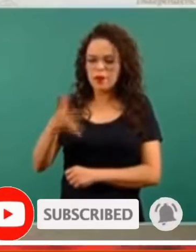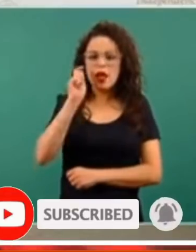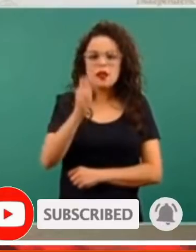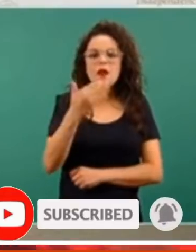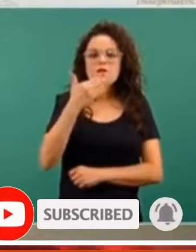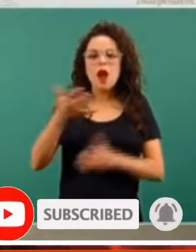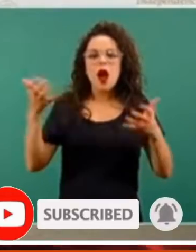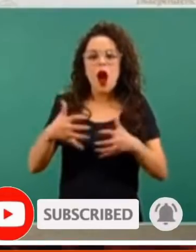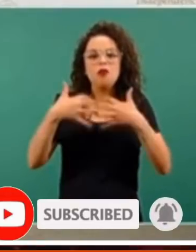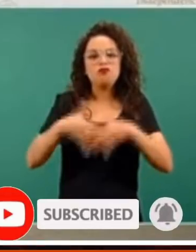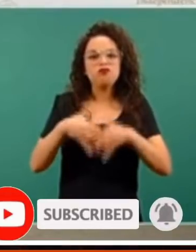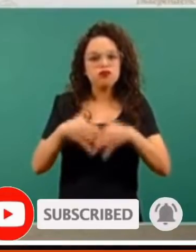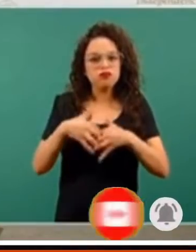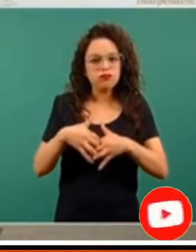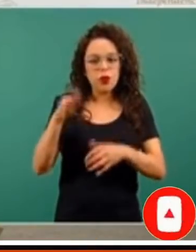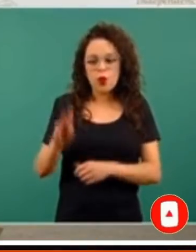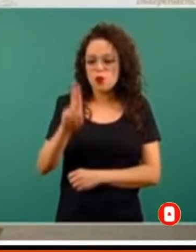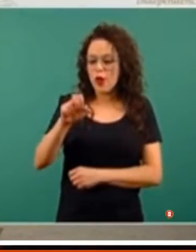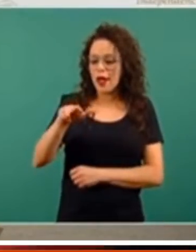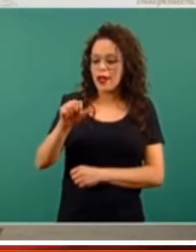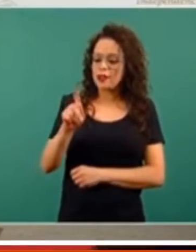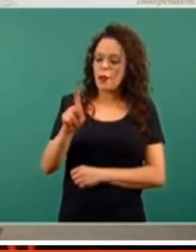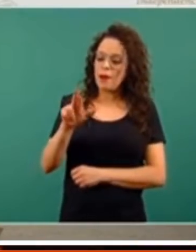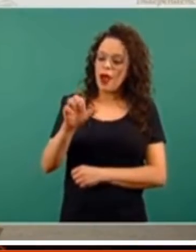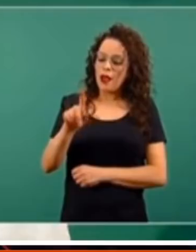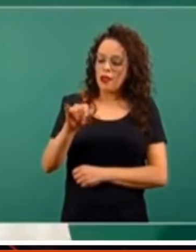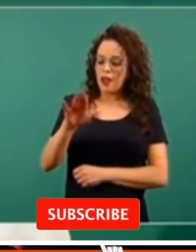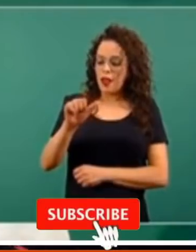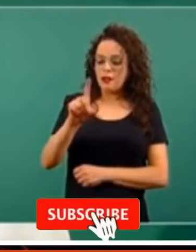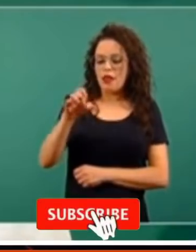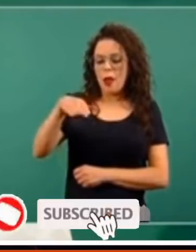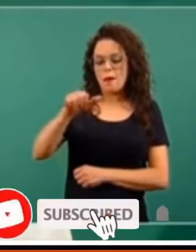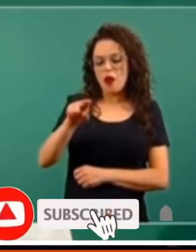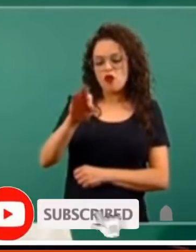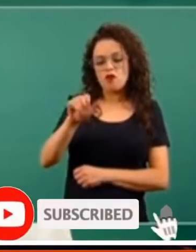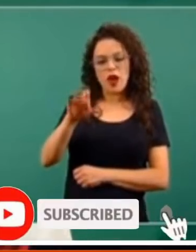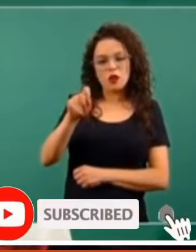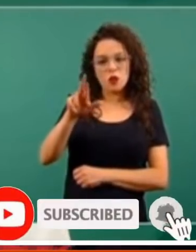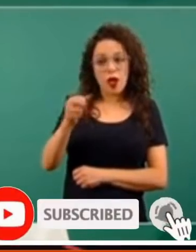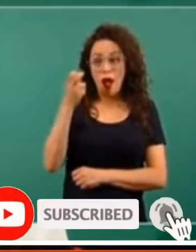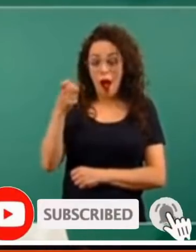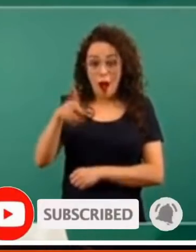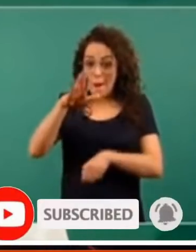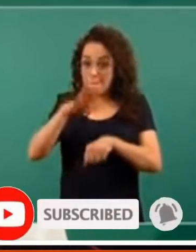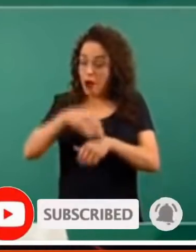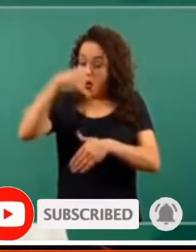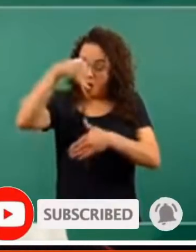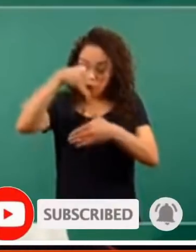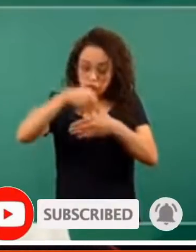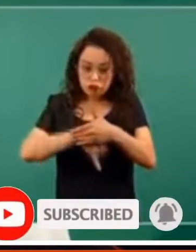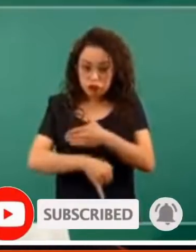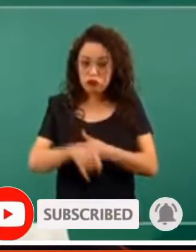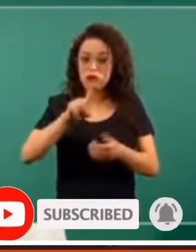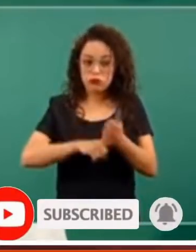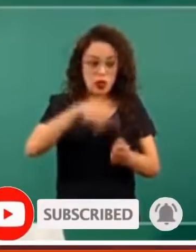manufactura. Y la verificación es sumamente detallada al nivel de cada